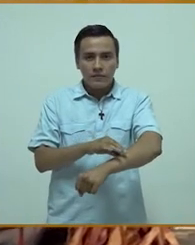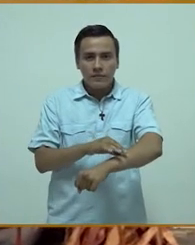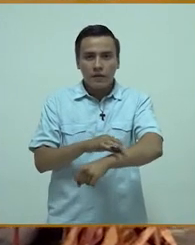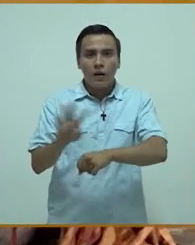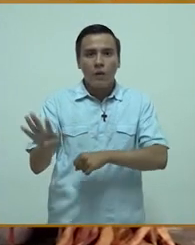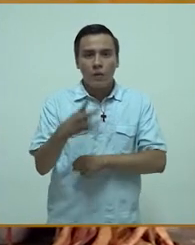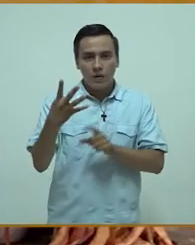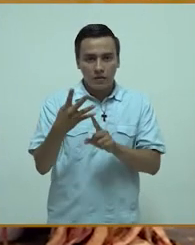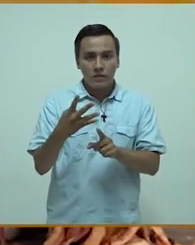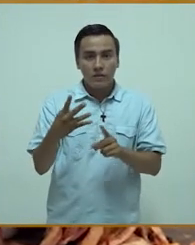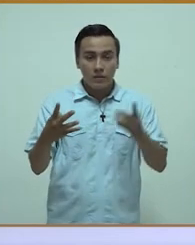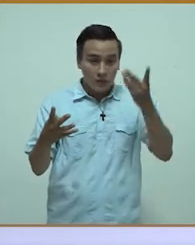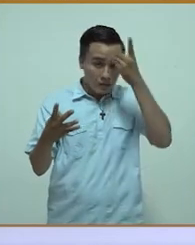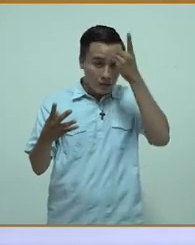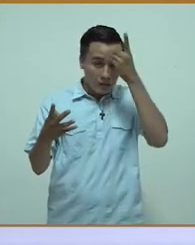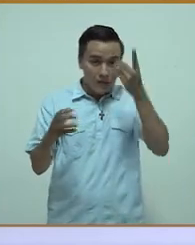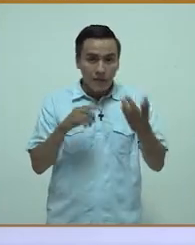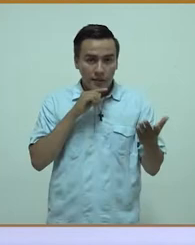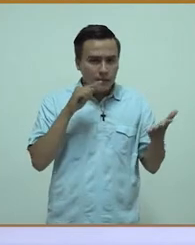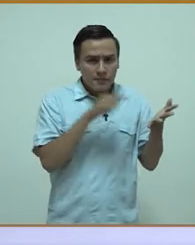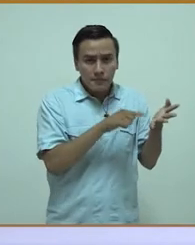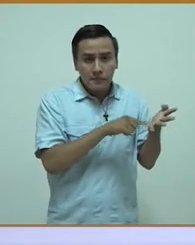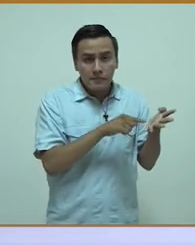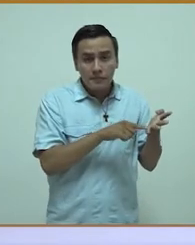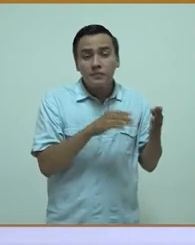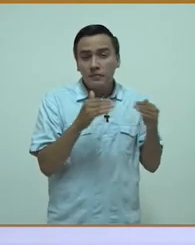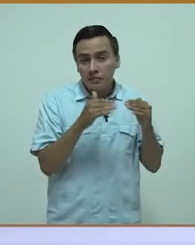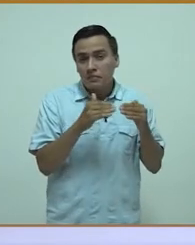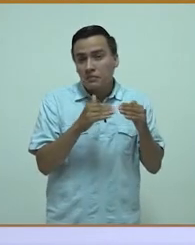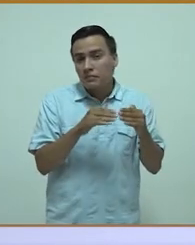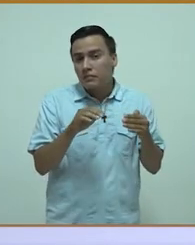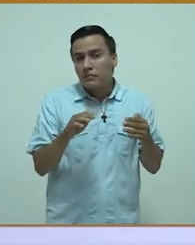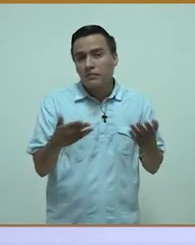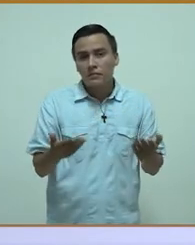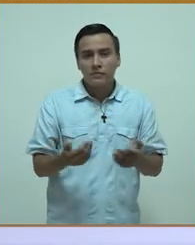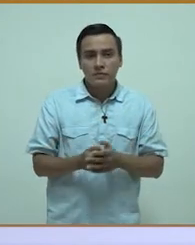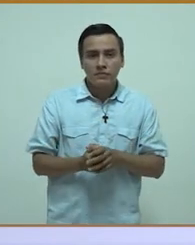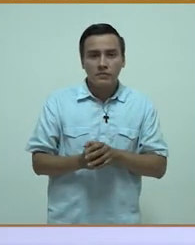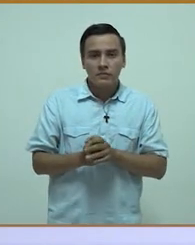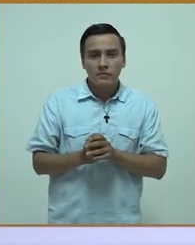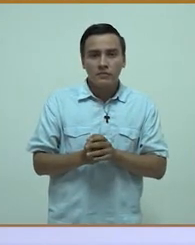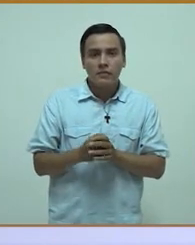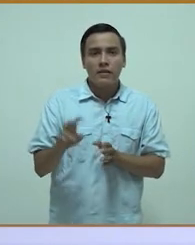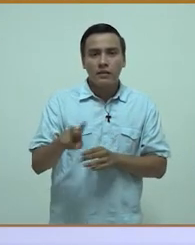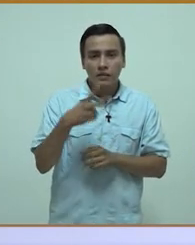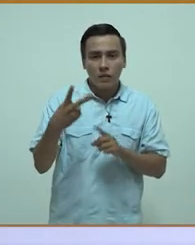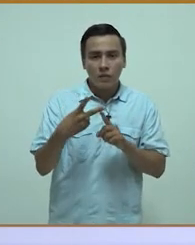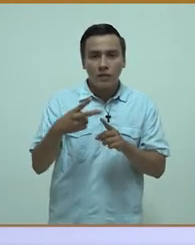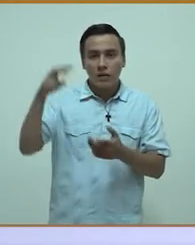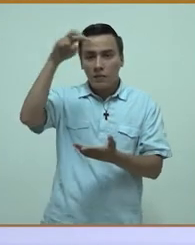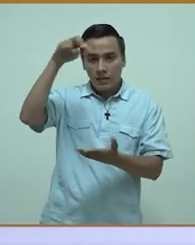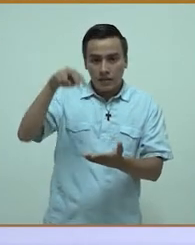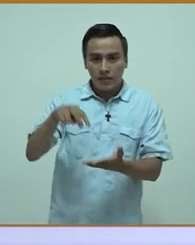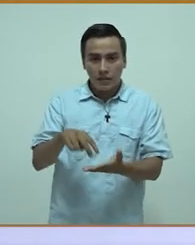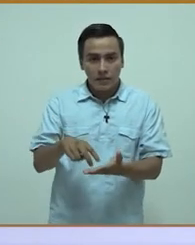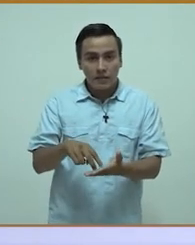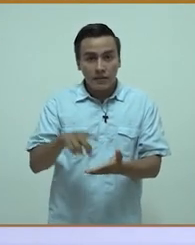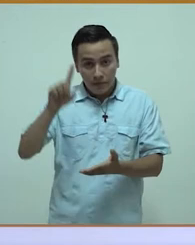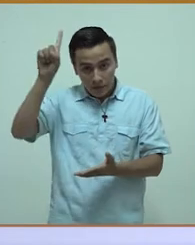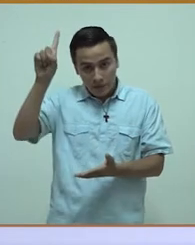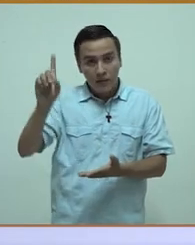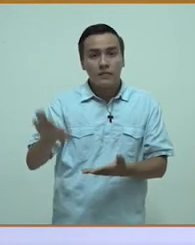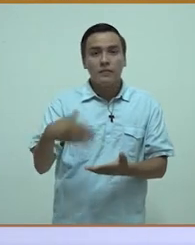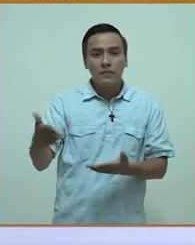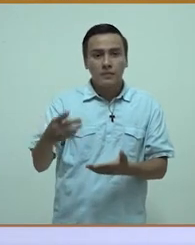justamente en el cuarto domingo, que lo va a señalar, o también justamente de la segunda venida del Señor